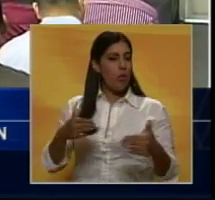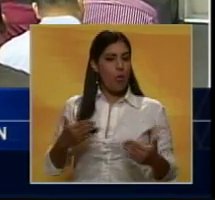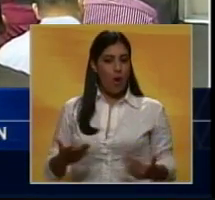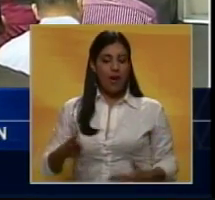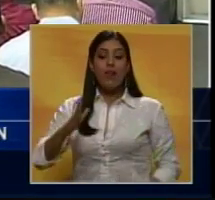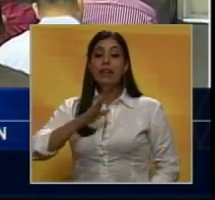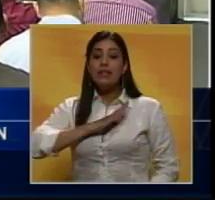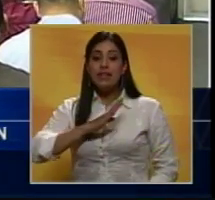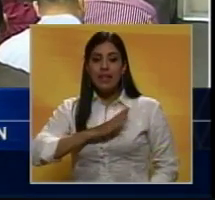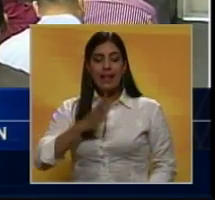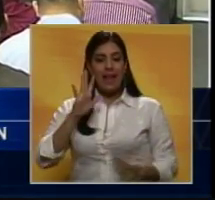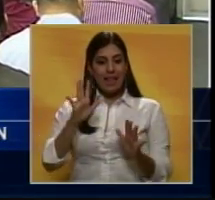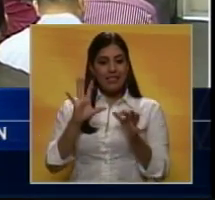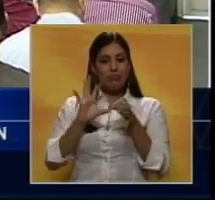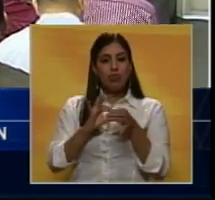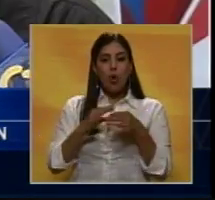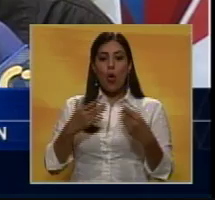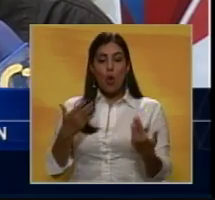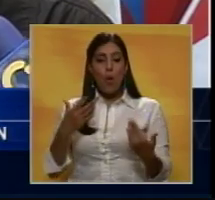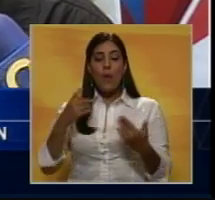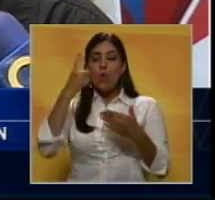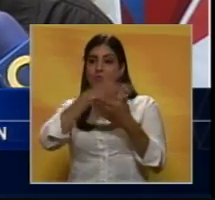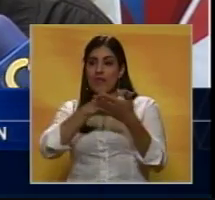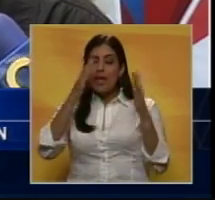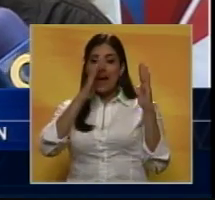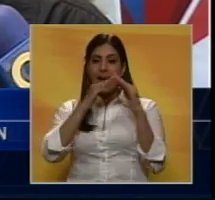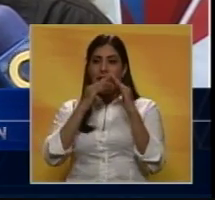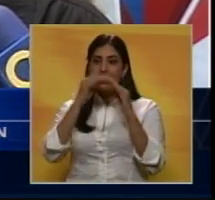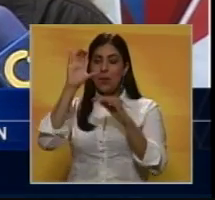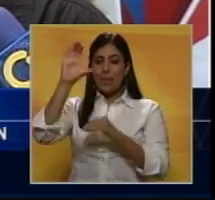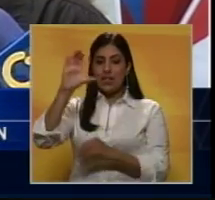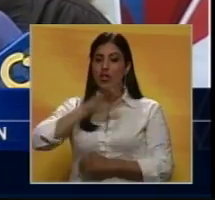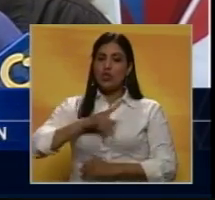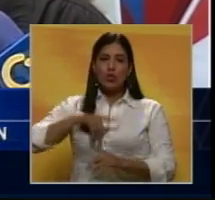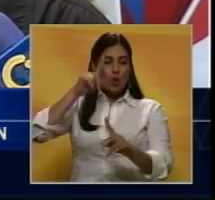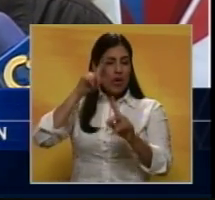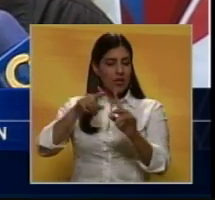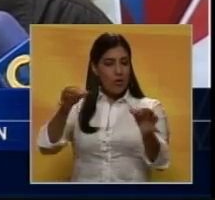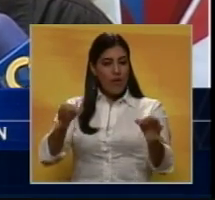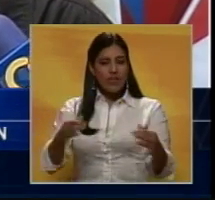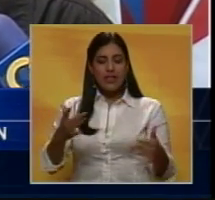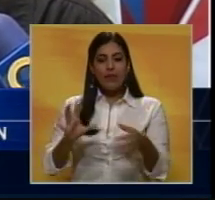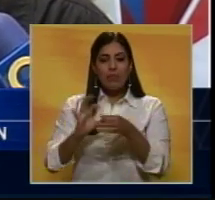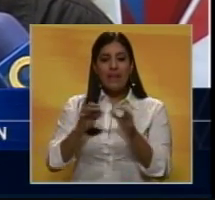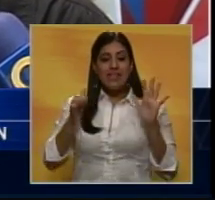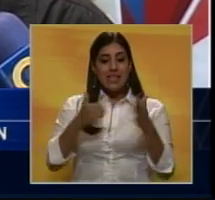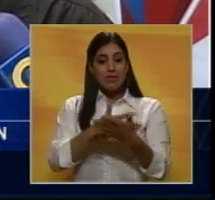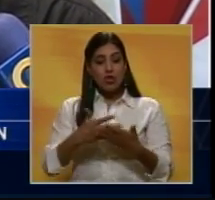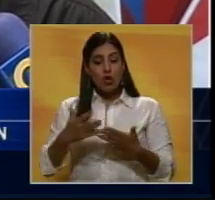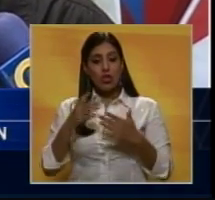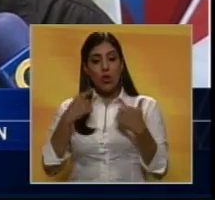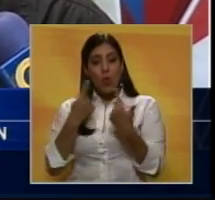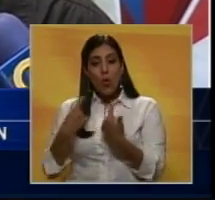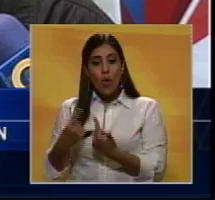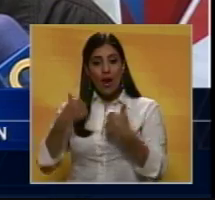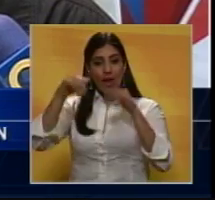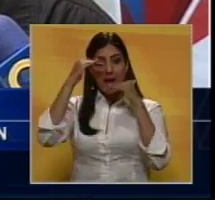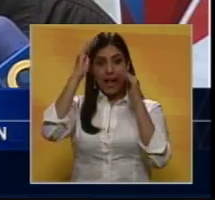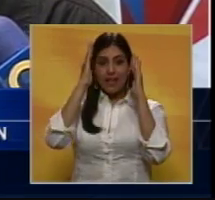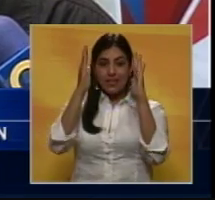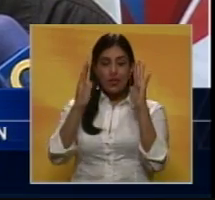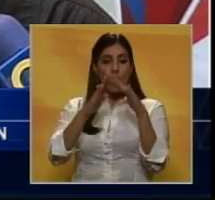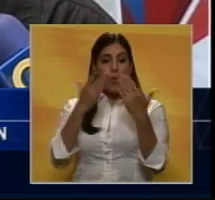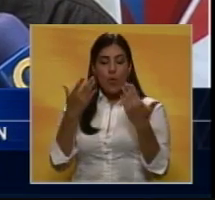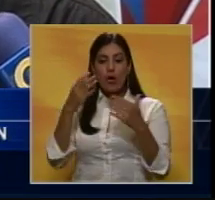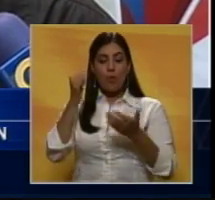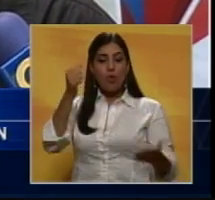Bueno, tenemos el aspecto vinculado a llegar a 1 millón de hogares de la patria, tenemos la meta concreta vinculada a los 6 millones de hogares atendidos